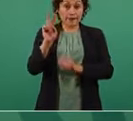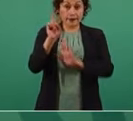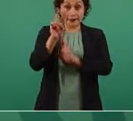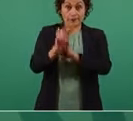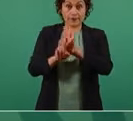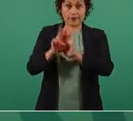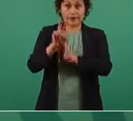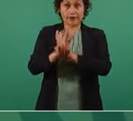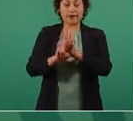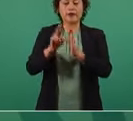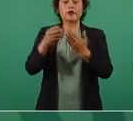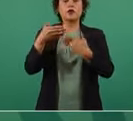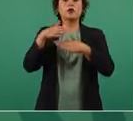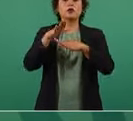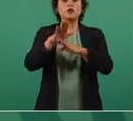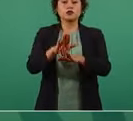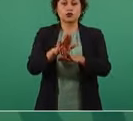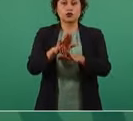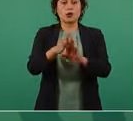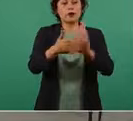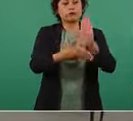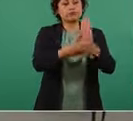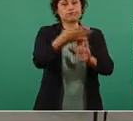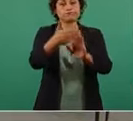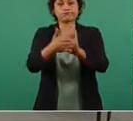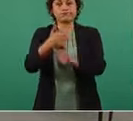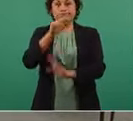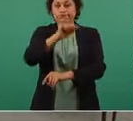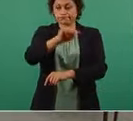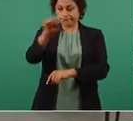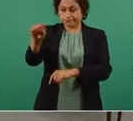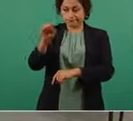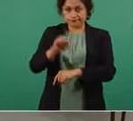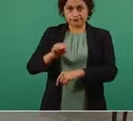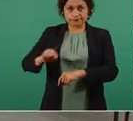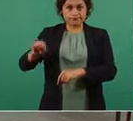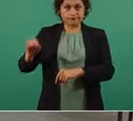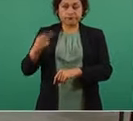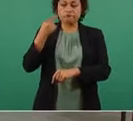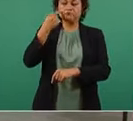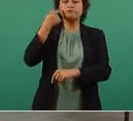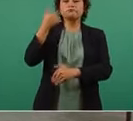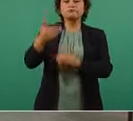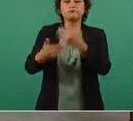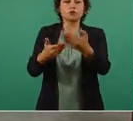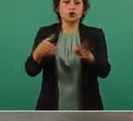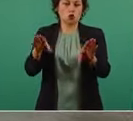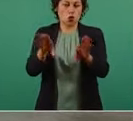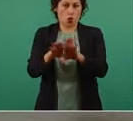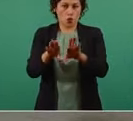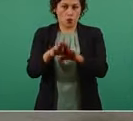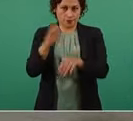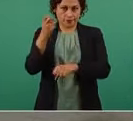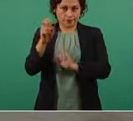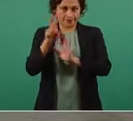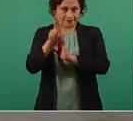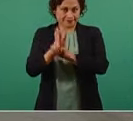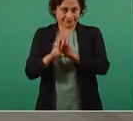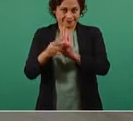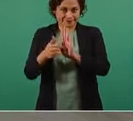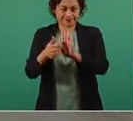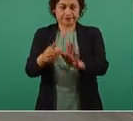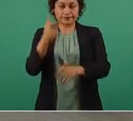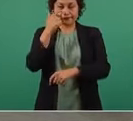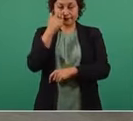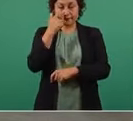del avance de las obras, que es algo importante porque se continúa trabajando,